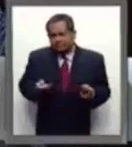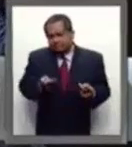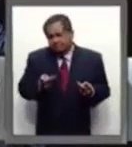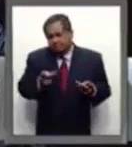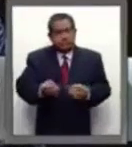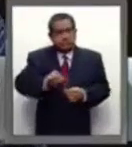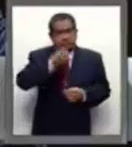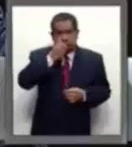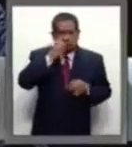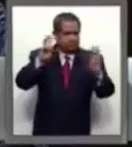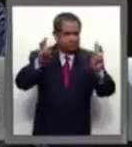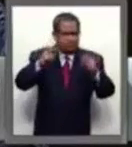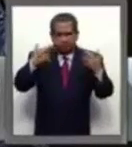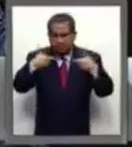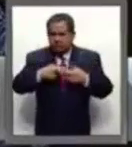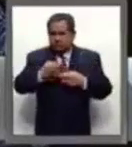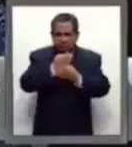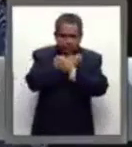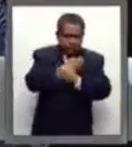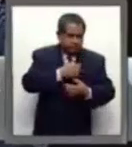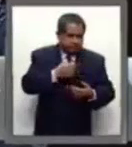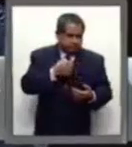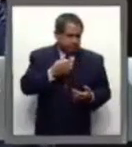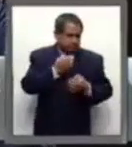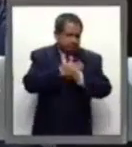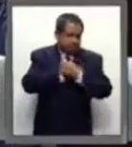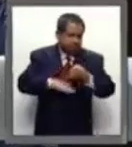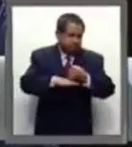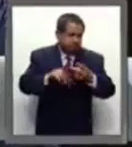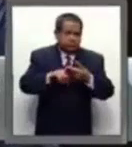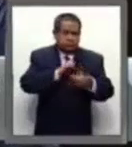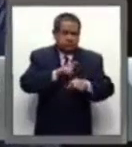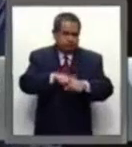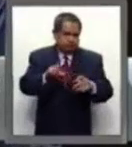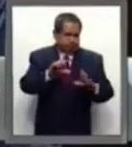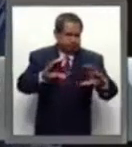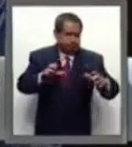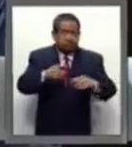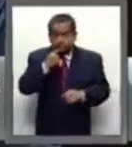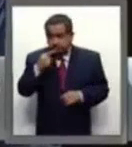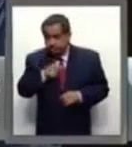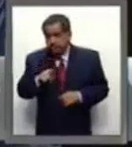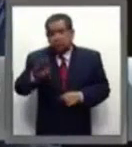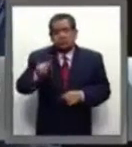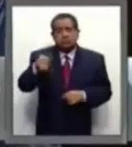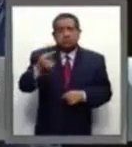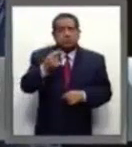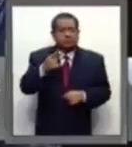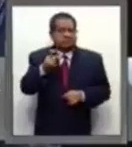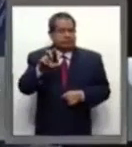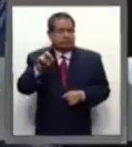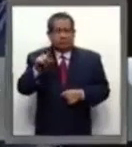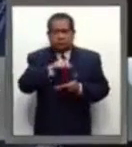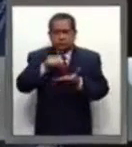de escuelas, maestros y alumnos de educación básica y especial revelan que 96.130 centros